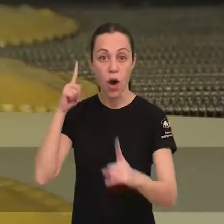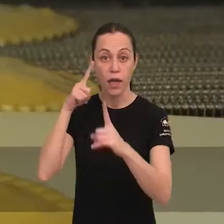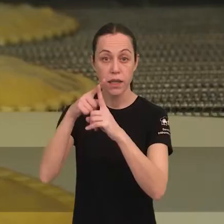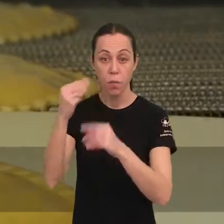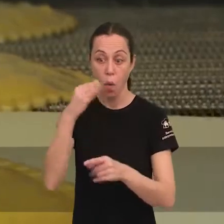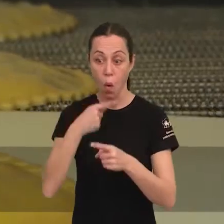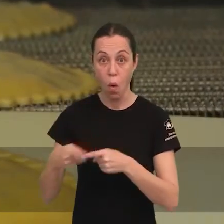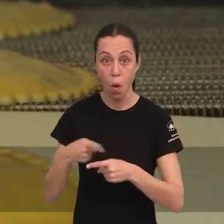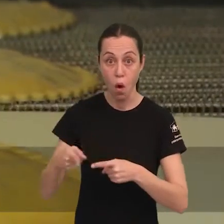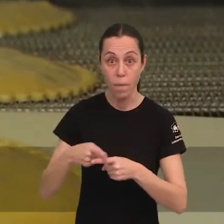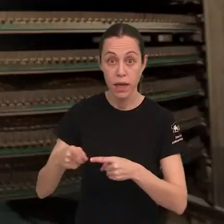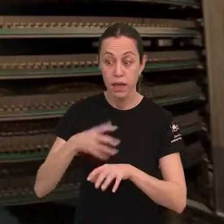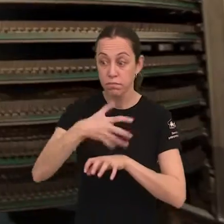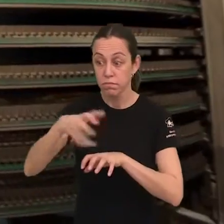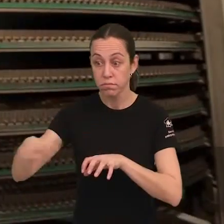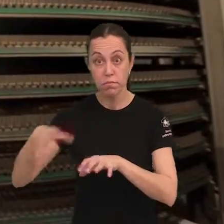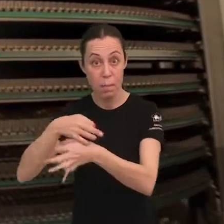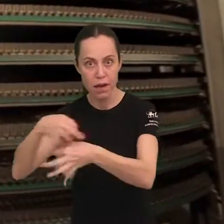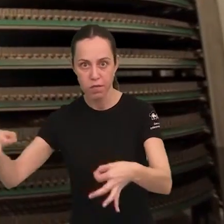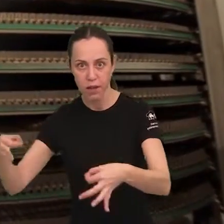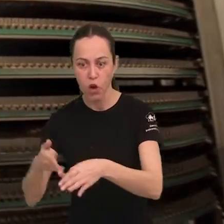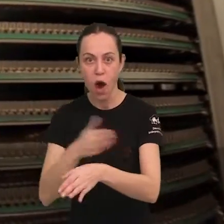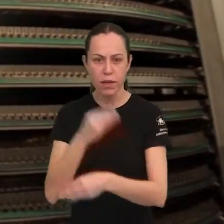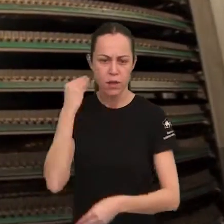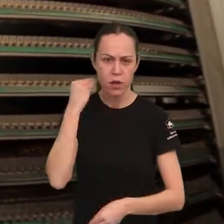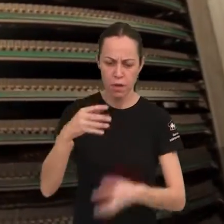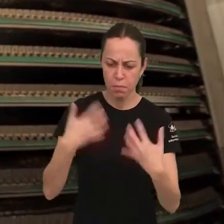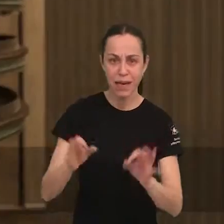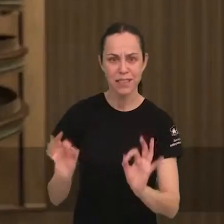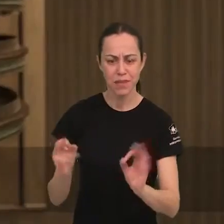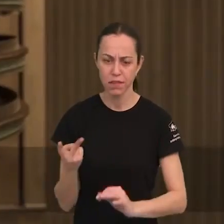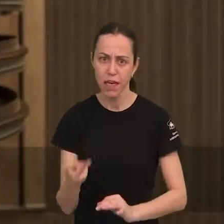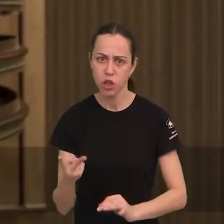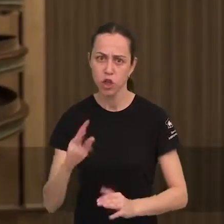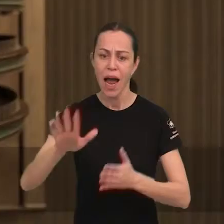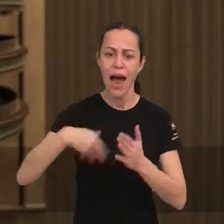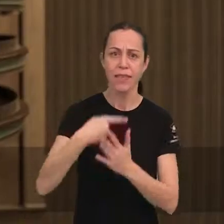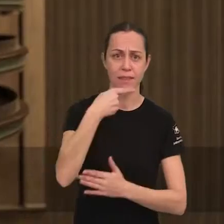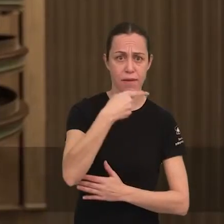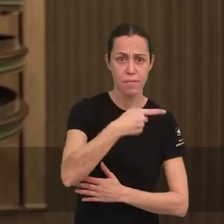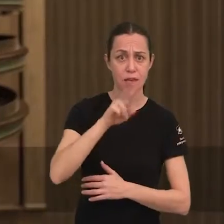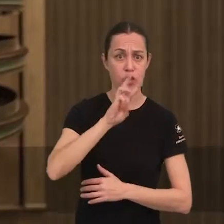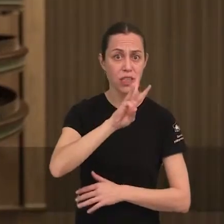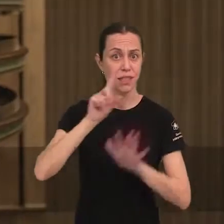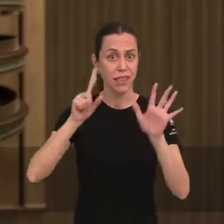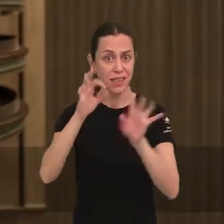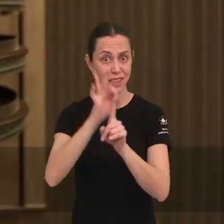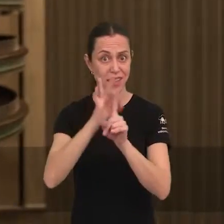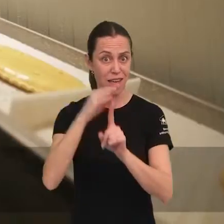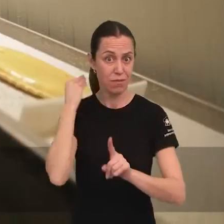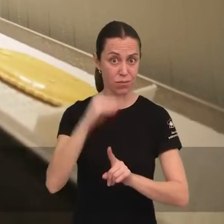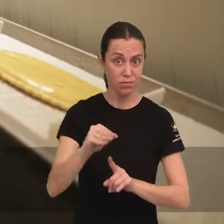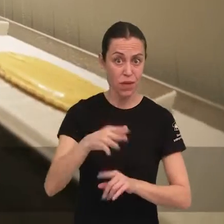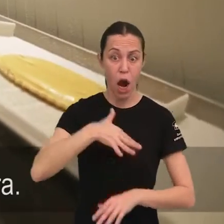Para que el producto llegue al cliente en óptimas condiciones disponemos de dos túneles de congelación a menos 36 grados y tenemos una